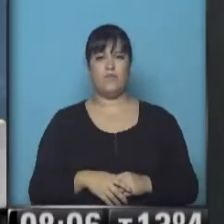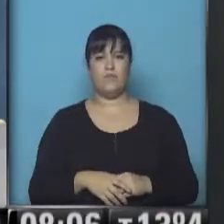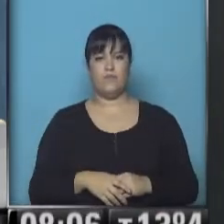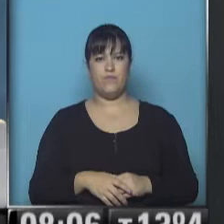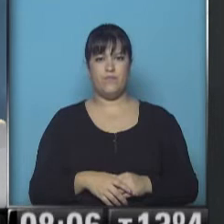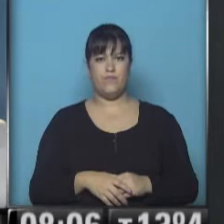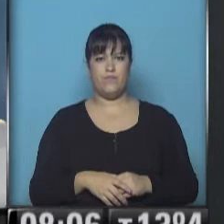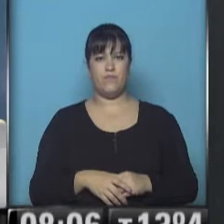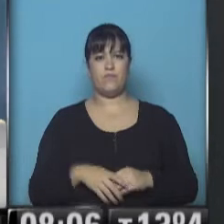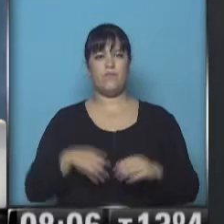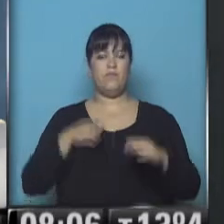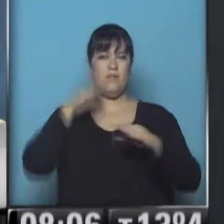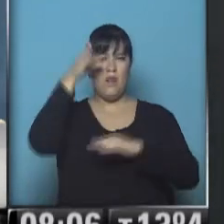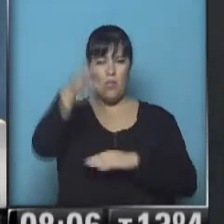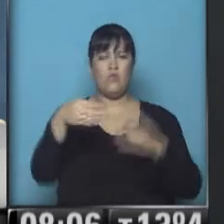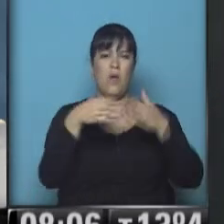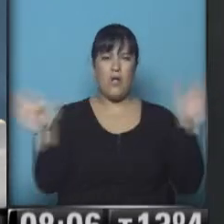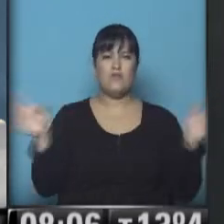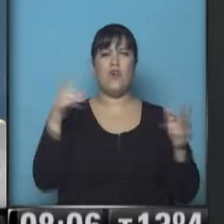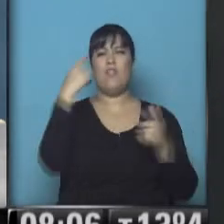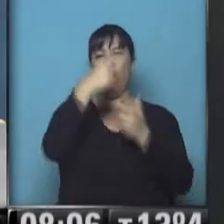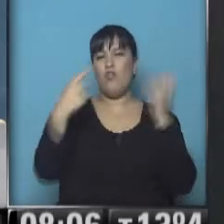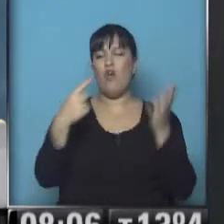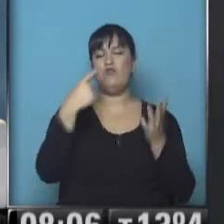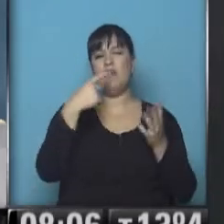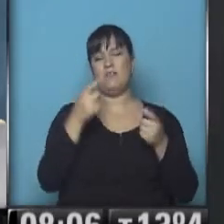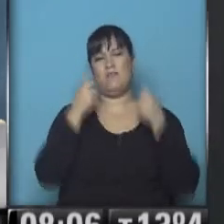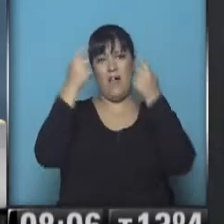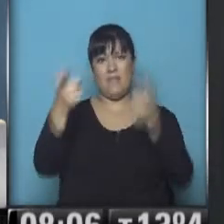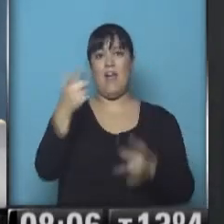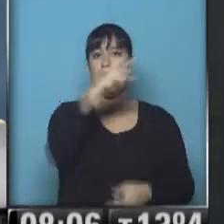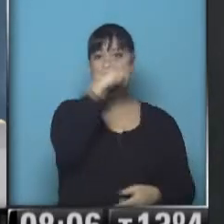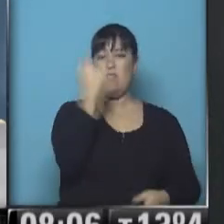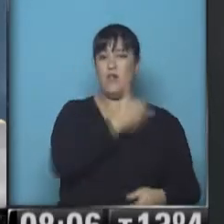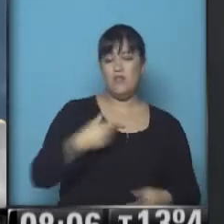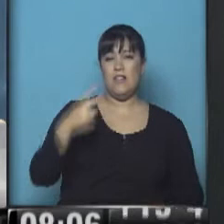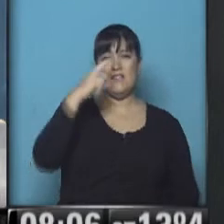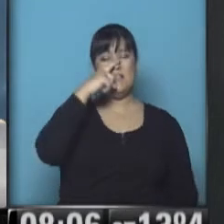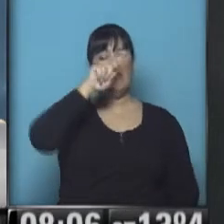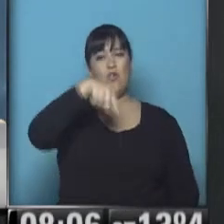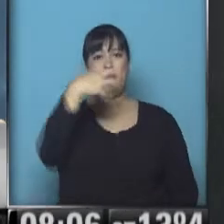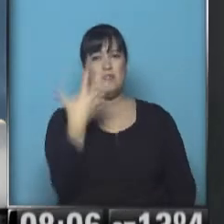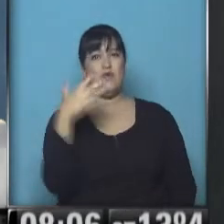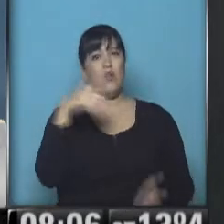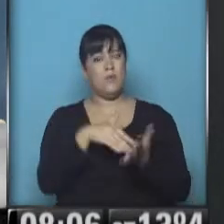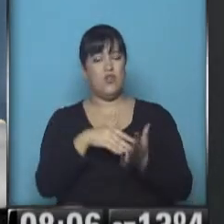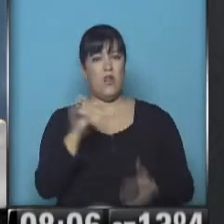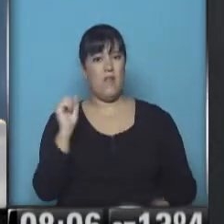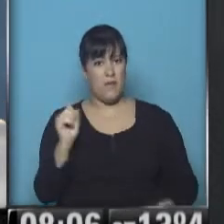de instalaciones cuyo aporte por parte del Estado Nacional ha sido equivalente a 7,5 millones de pesos